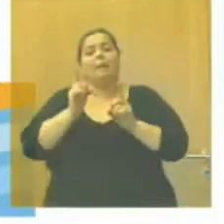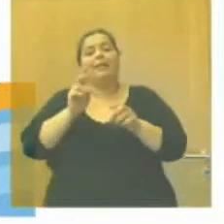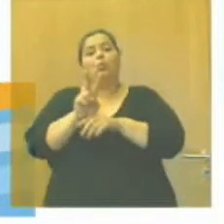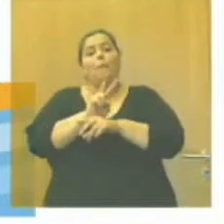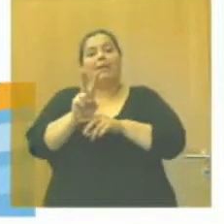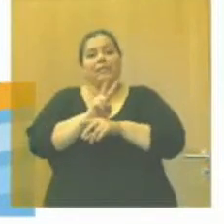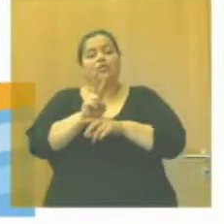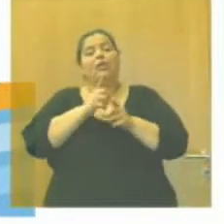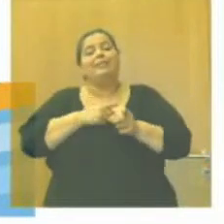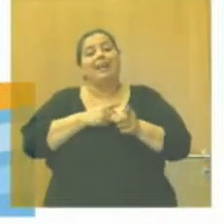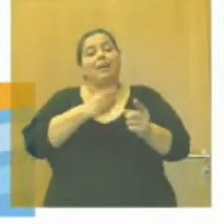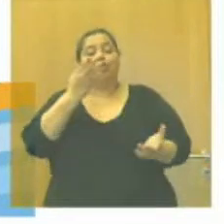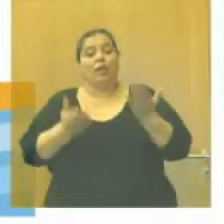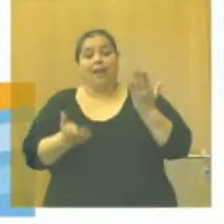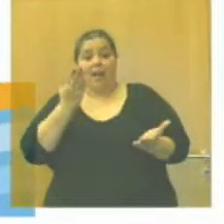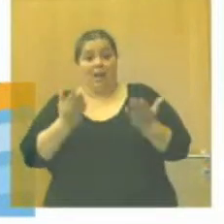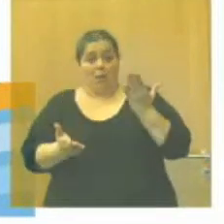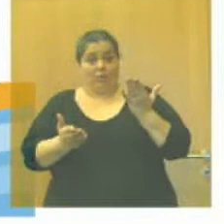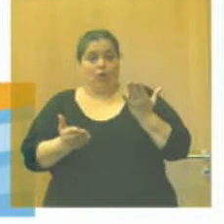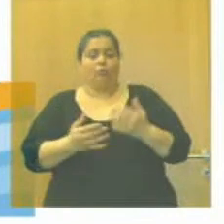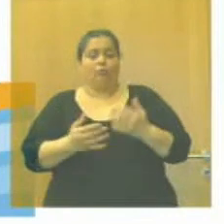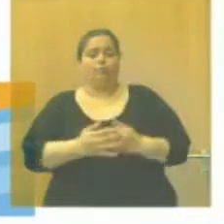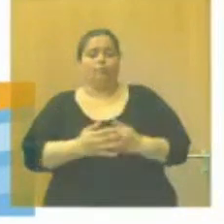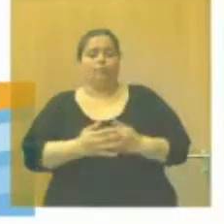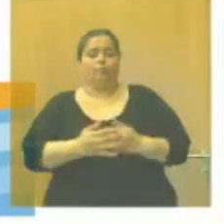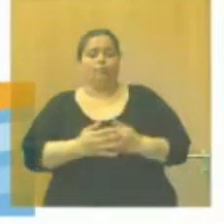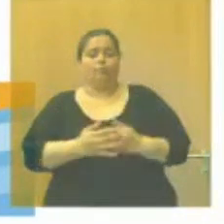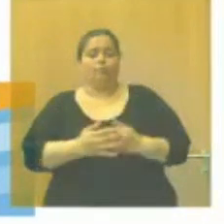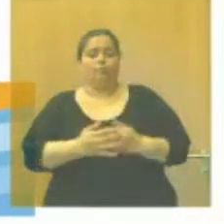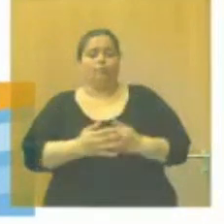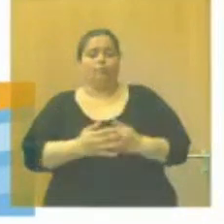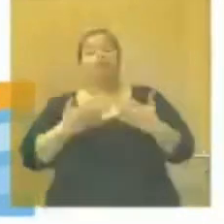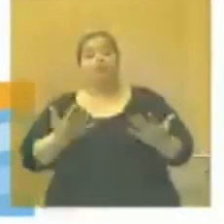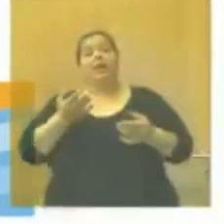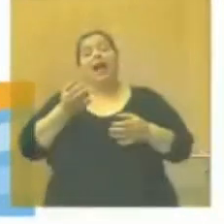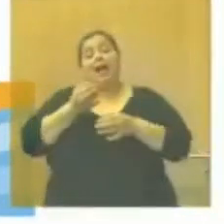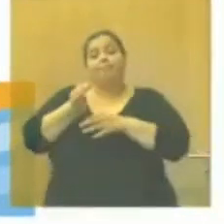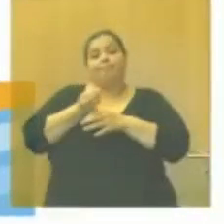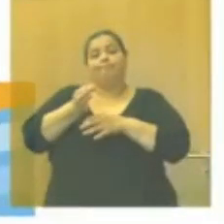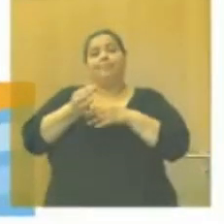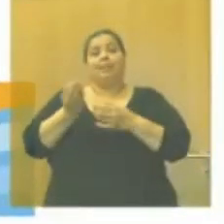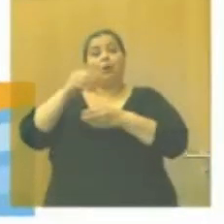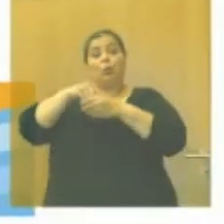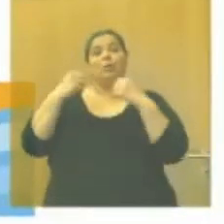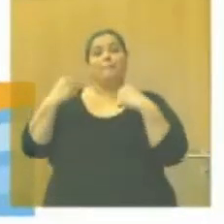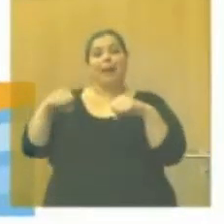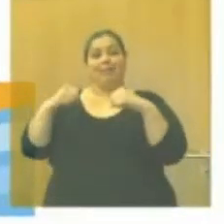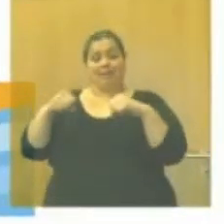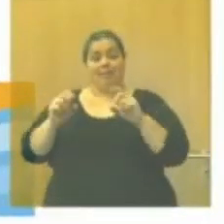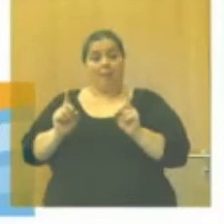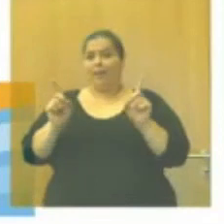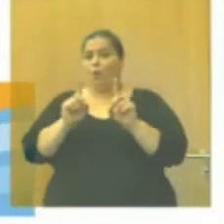y el seguimiento y evaluación que se tiene que dar. Y la formación incluyó prácticas, entonces no ha sido